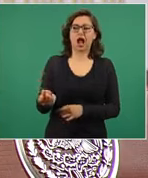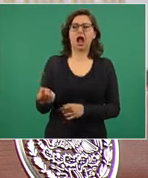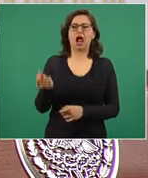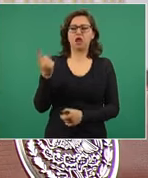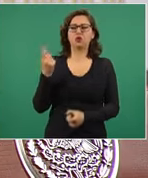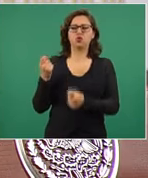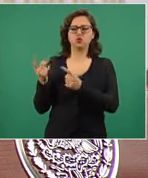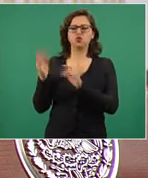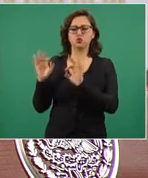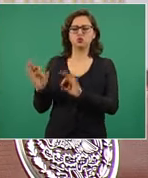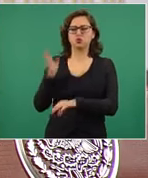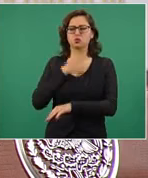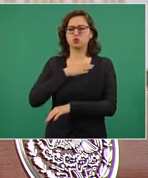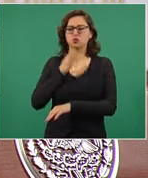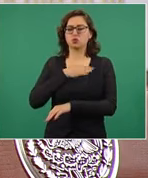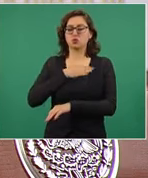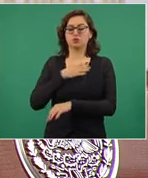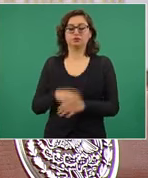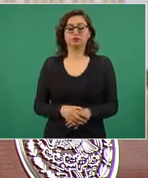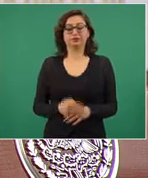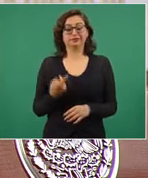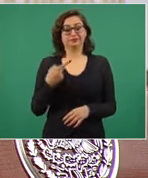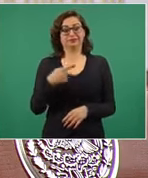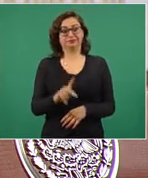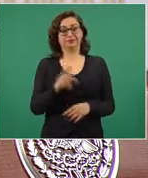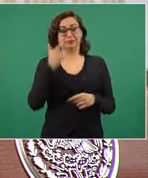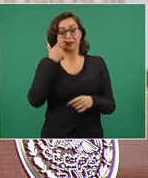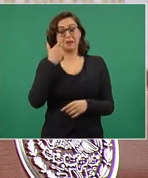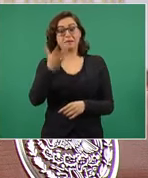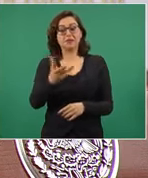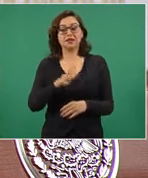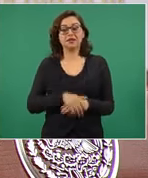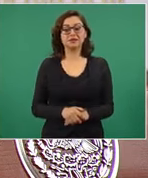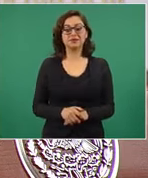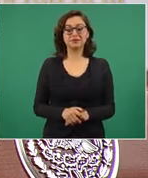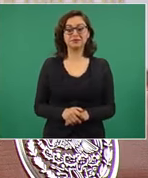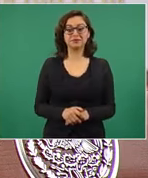Este juez que otorga